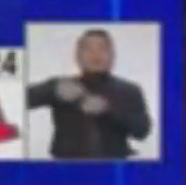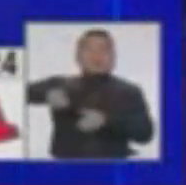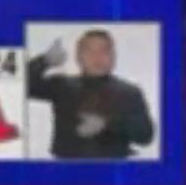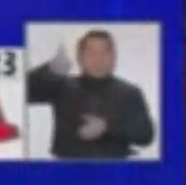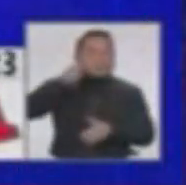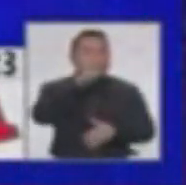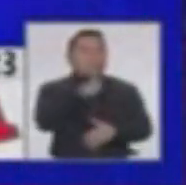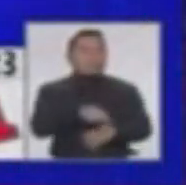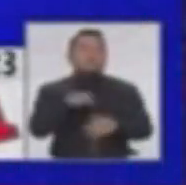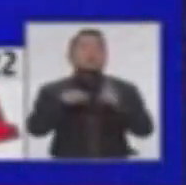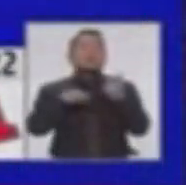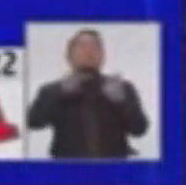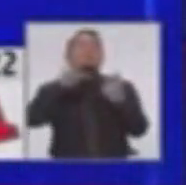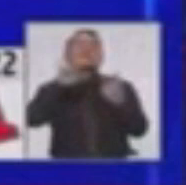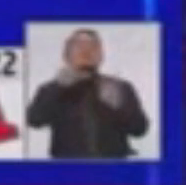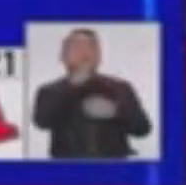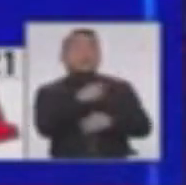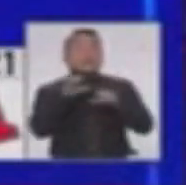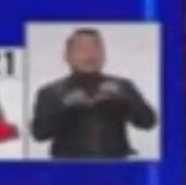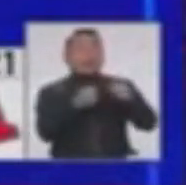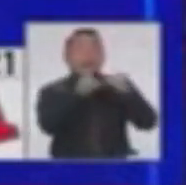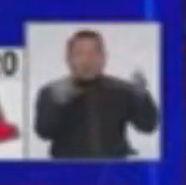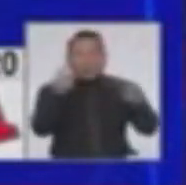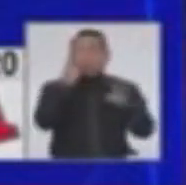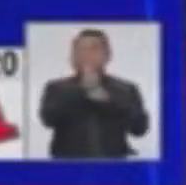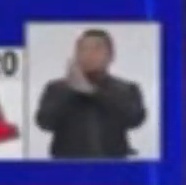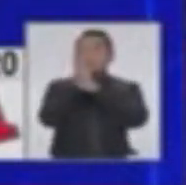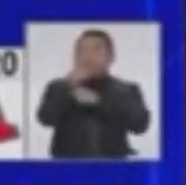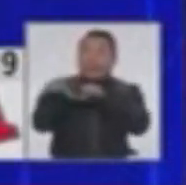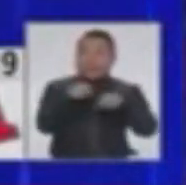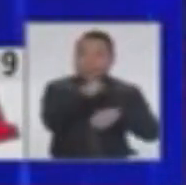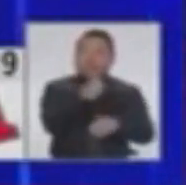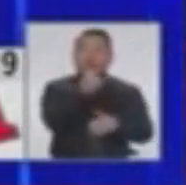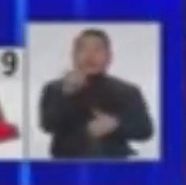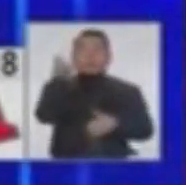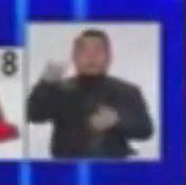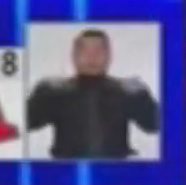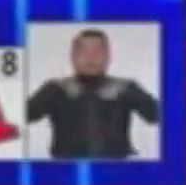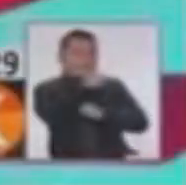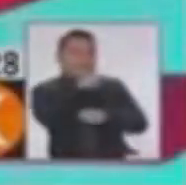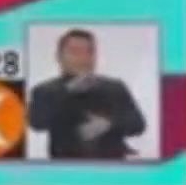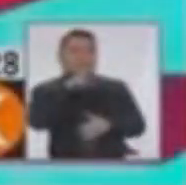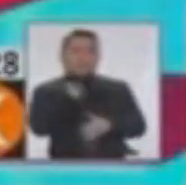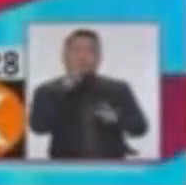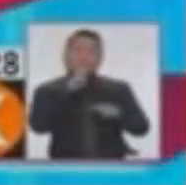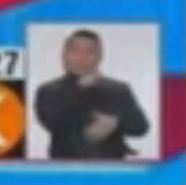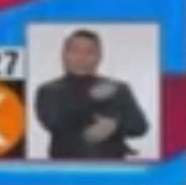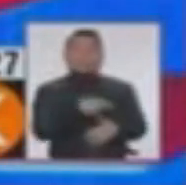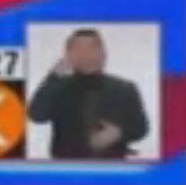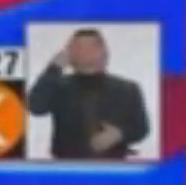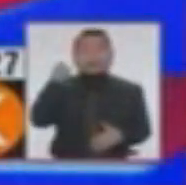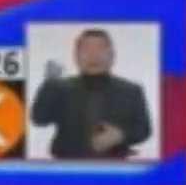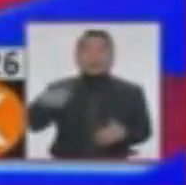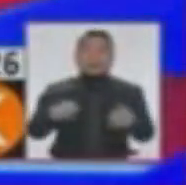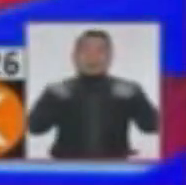¿Tú te imaginas detrás de bambalinas a Verónica con Keiko diciendo, ya, y en este bloque vamos a hacer esto, y tú le dices esto, yo le digo lo otro? No, lo